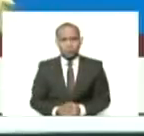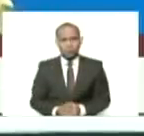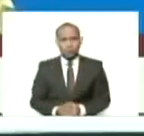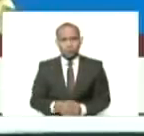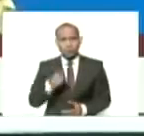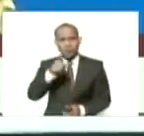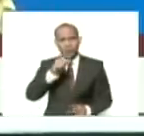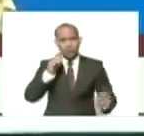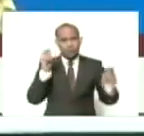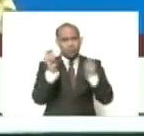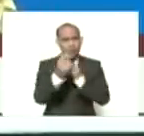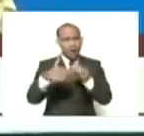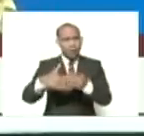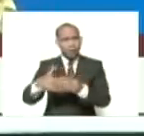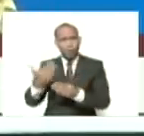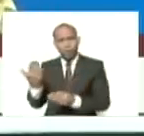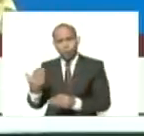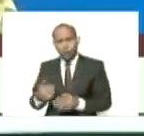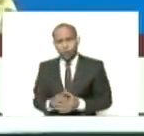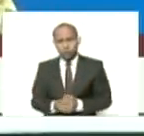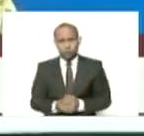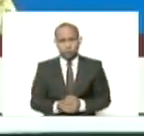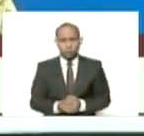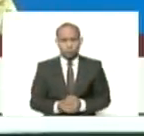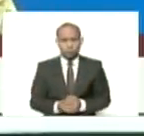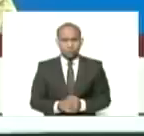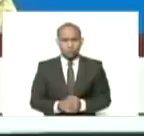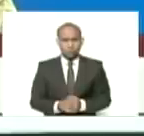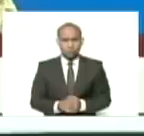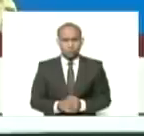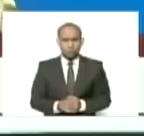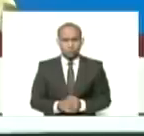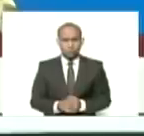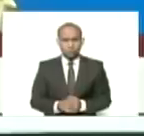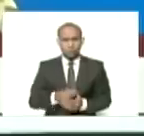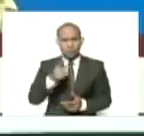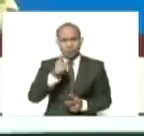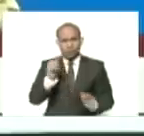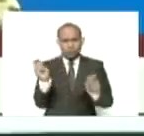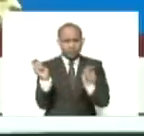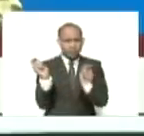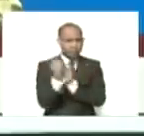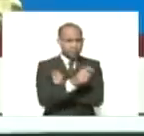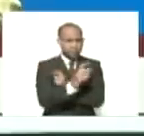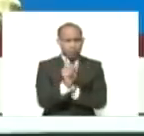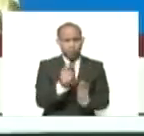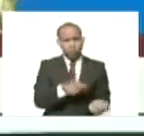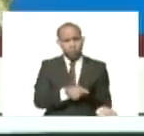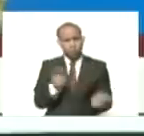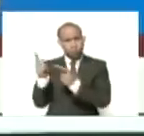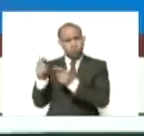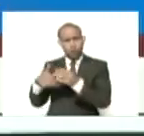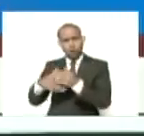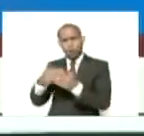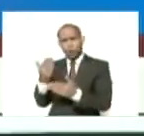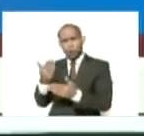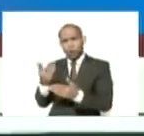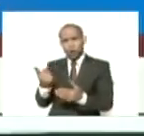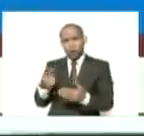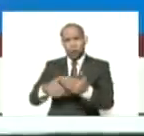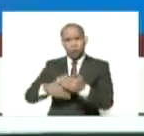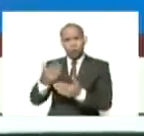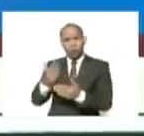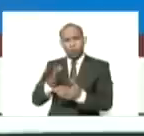Ese cambio de modelo, esa mudanza de modelo, del modelo